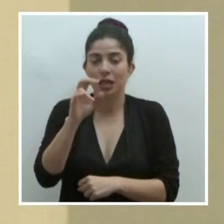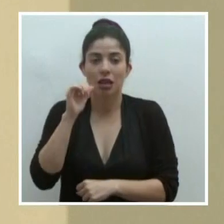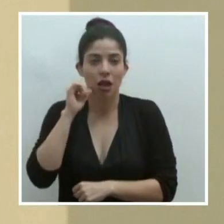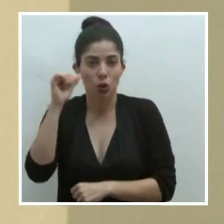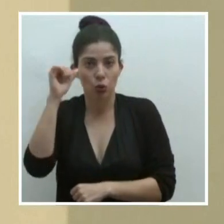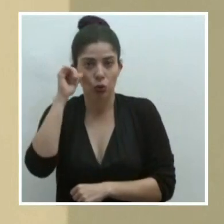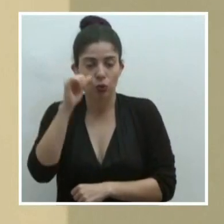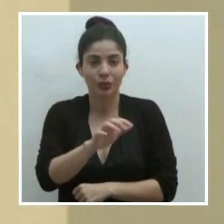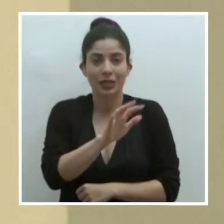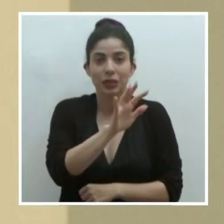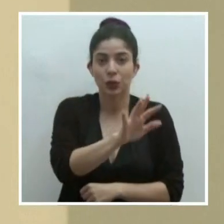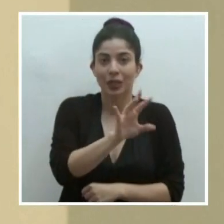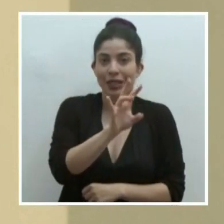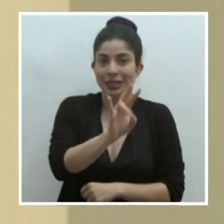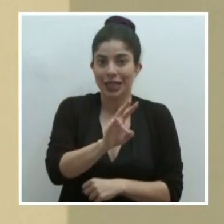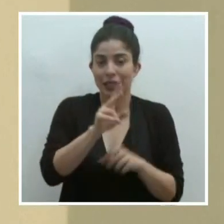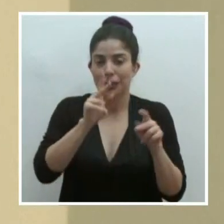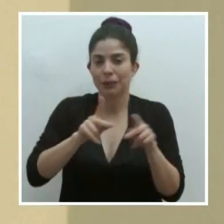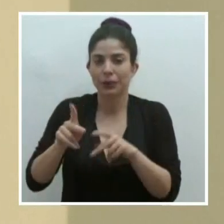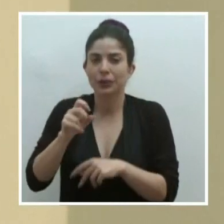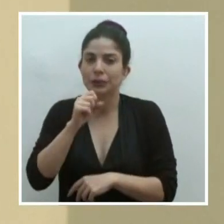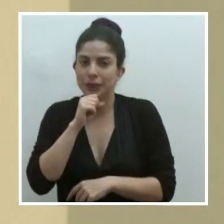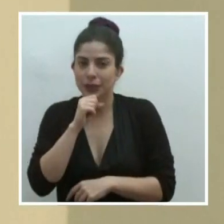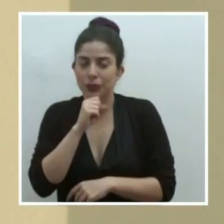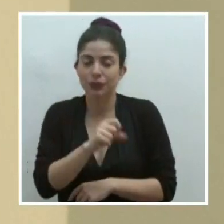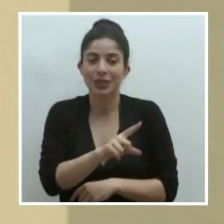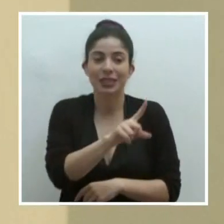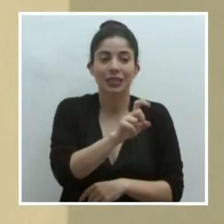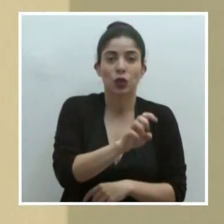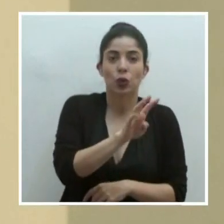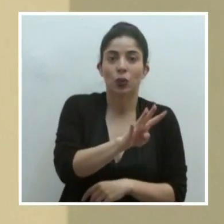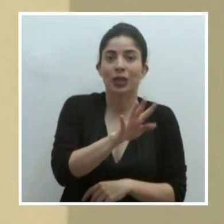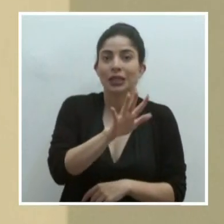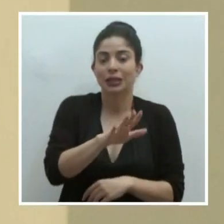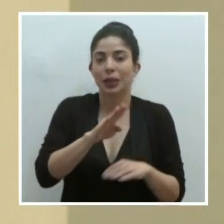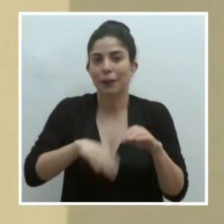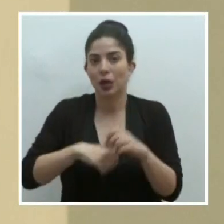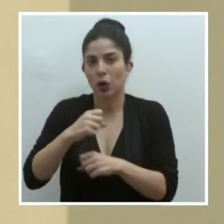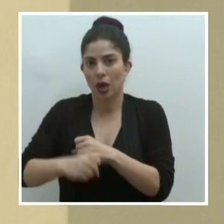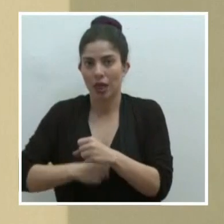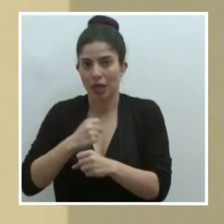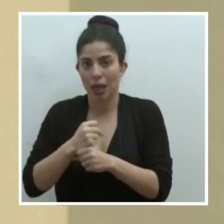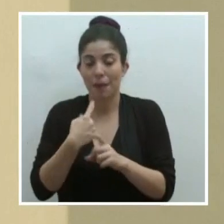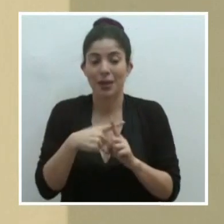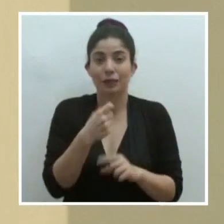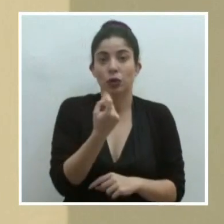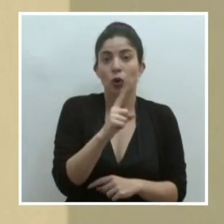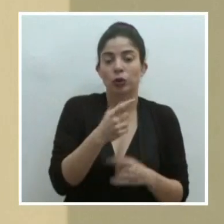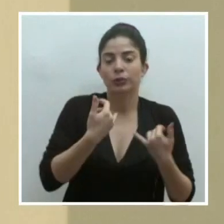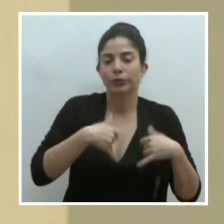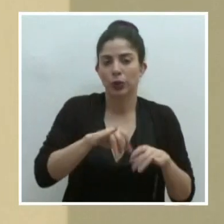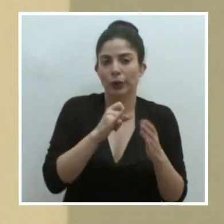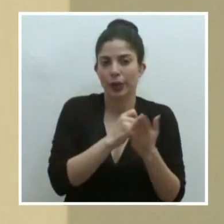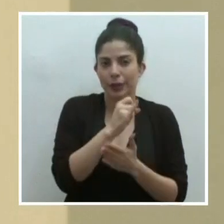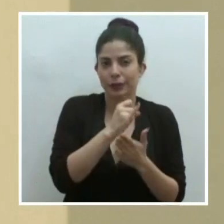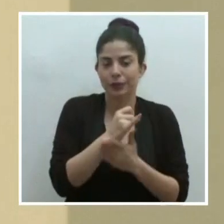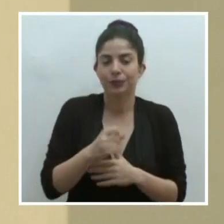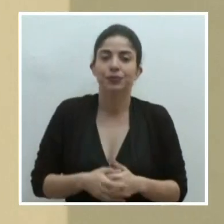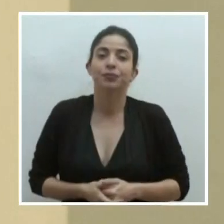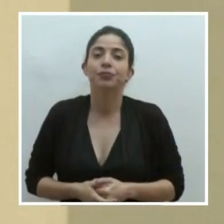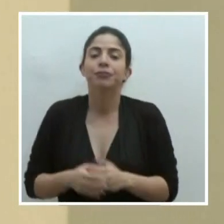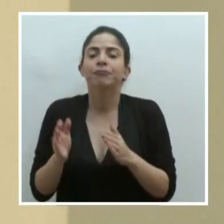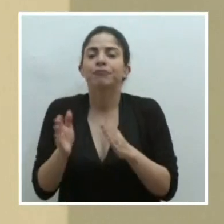adultos, 57 personas mayores, 145 menores de edad y 11 que están en investigación.